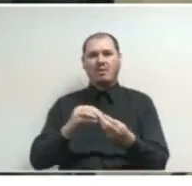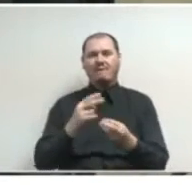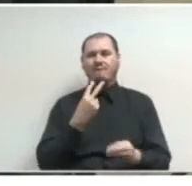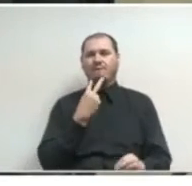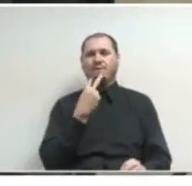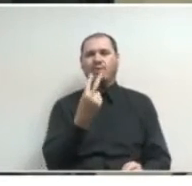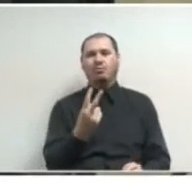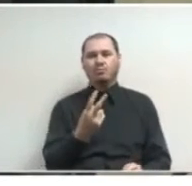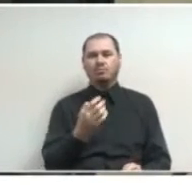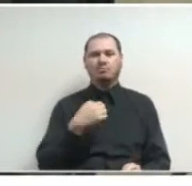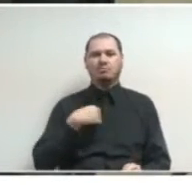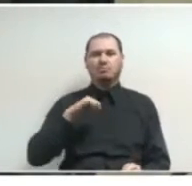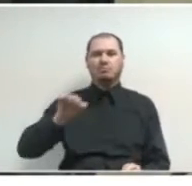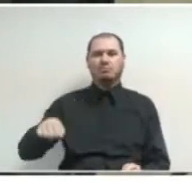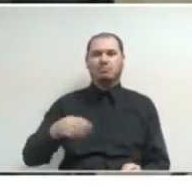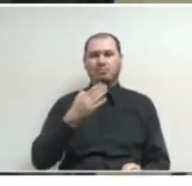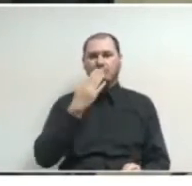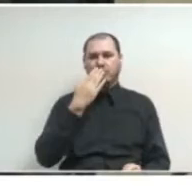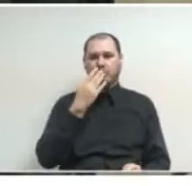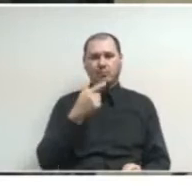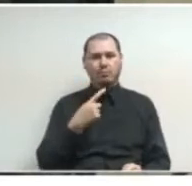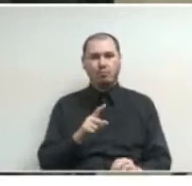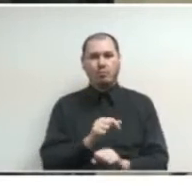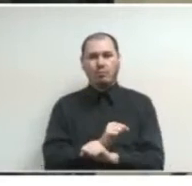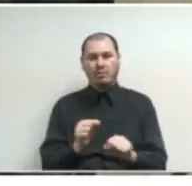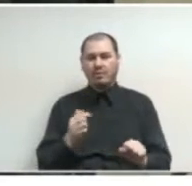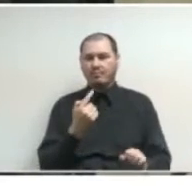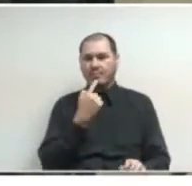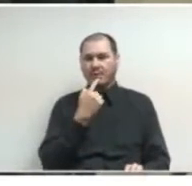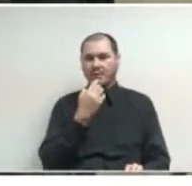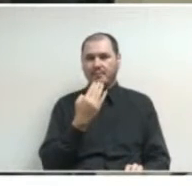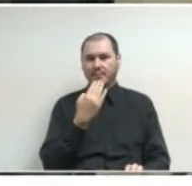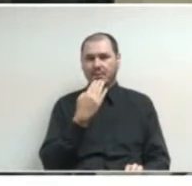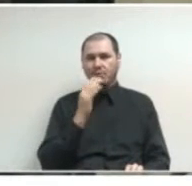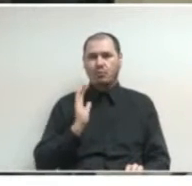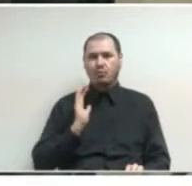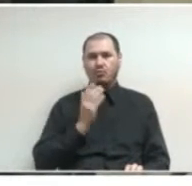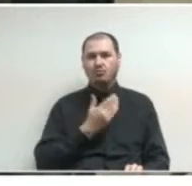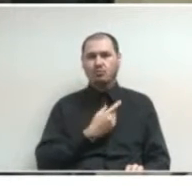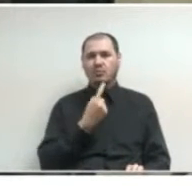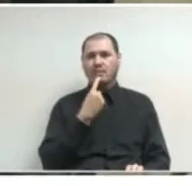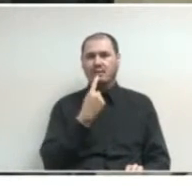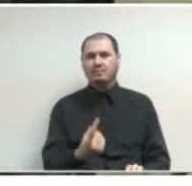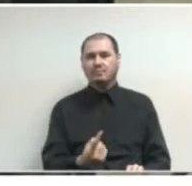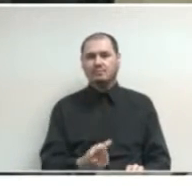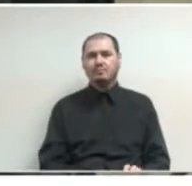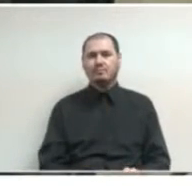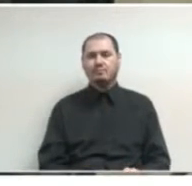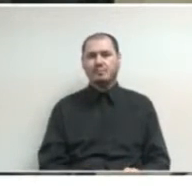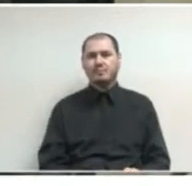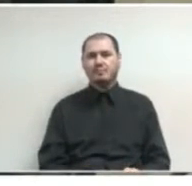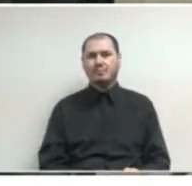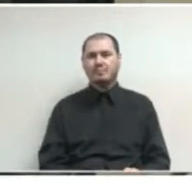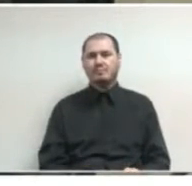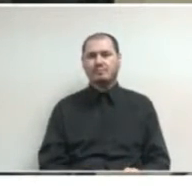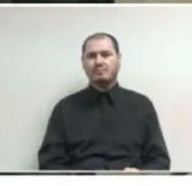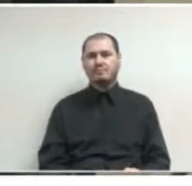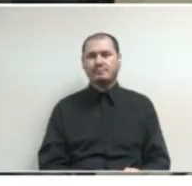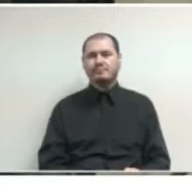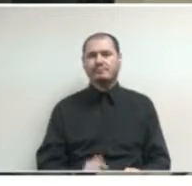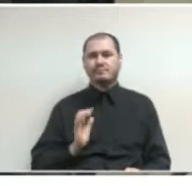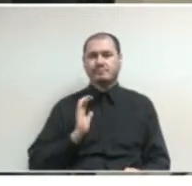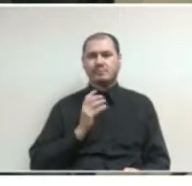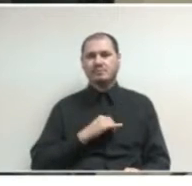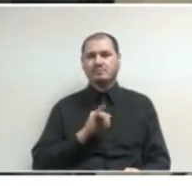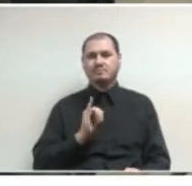pero puntualmente. De que tú ni con ñame va a tu cupé, ñame va a tu cupé, mi ciudadanía ya hecho a coito, sapucay, ñame